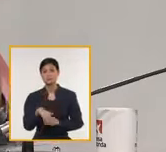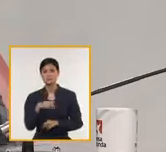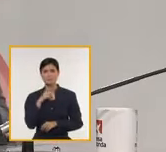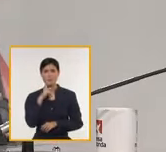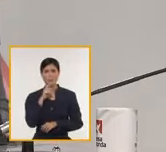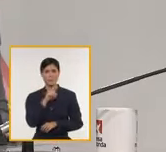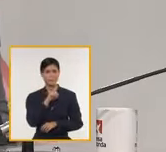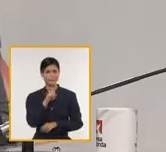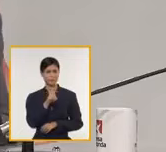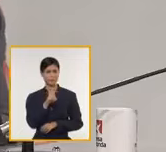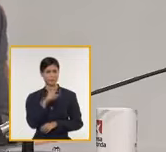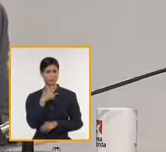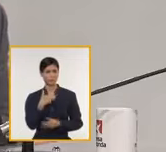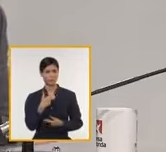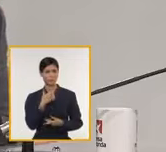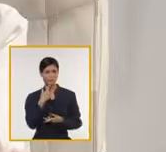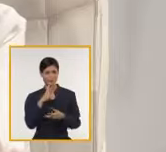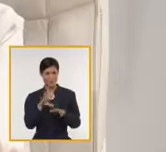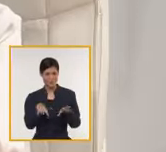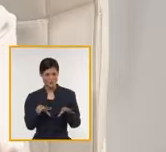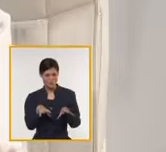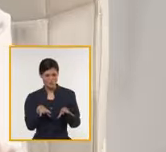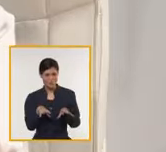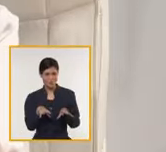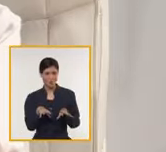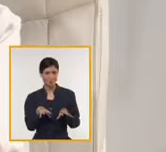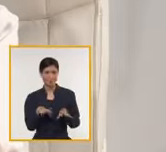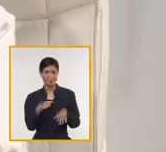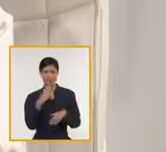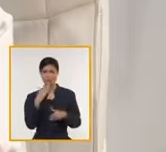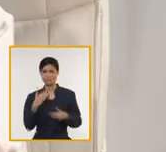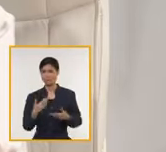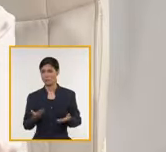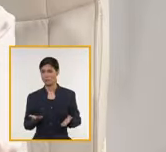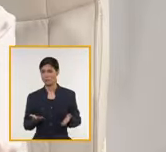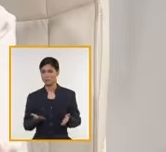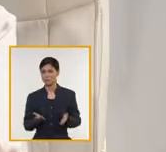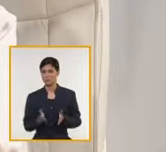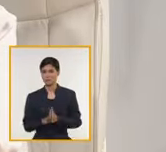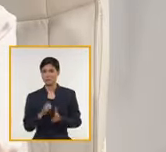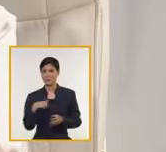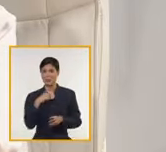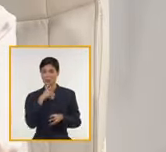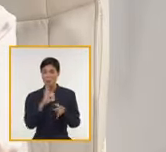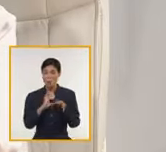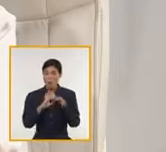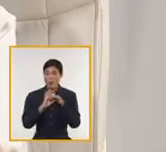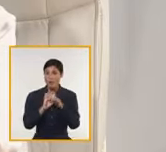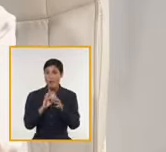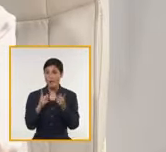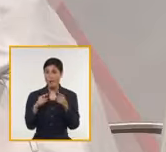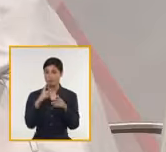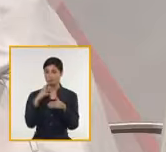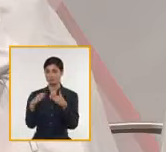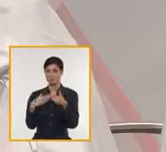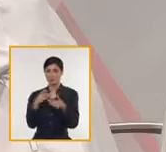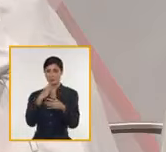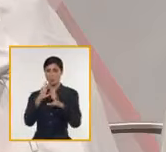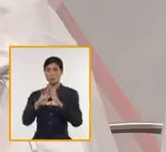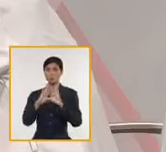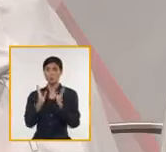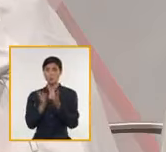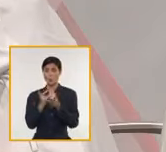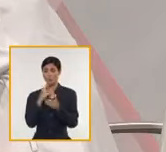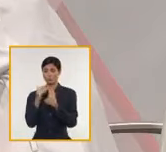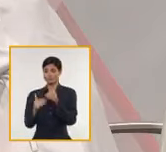¿cómo evalúas un poco toda esta situación? ¿Qué gravedad o cuán grave sientes que es todo este